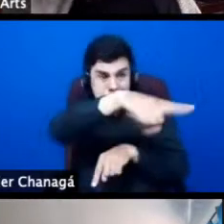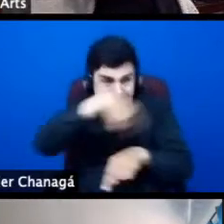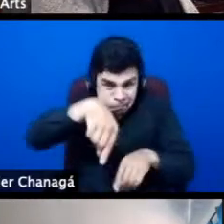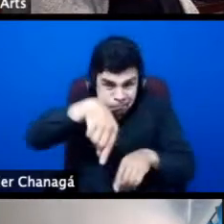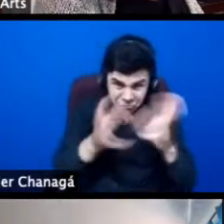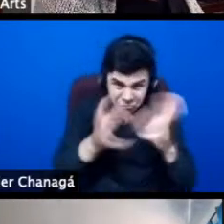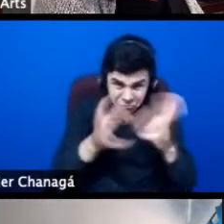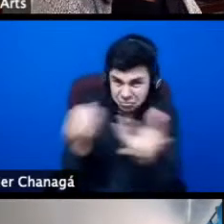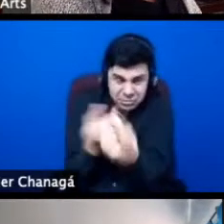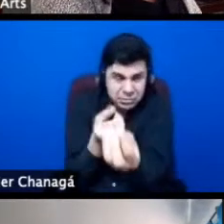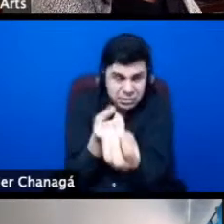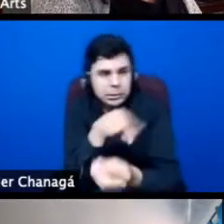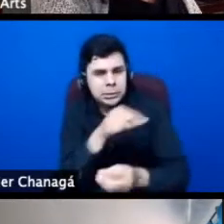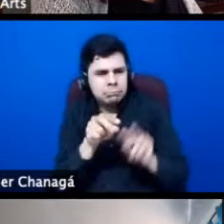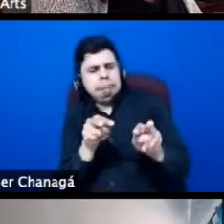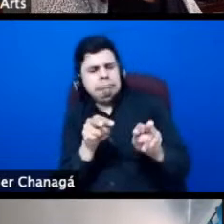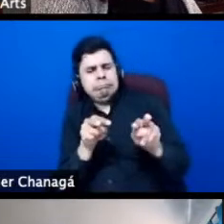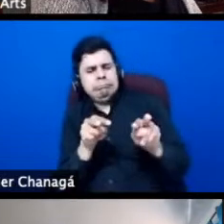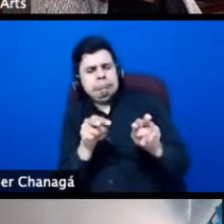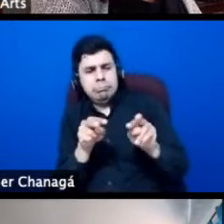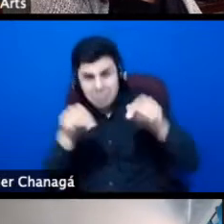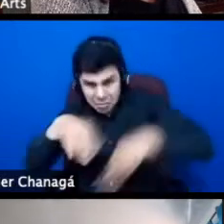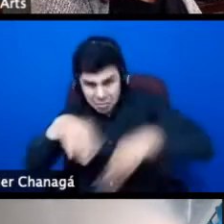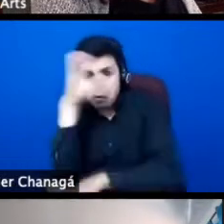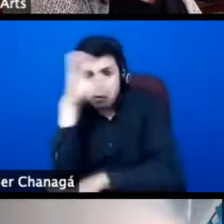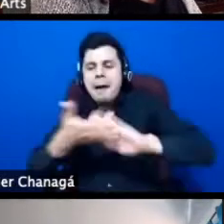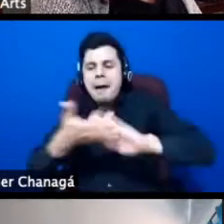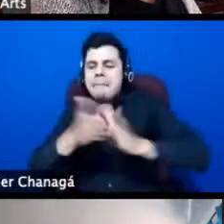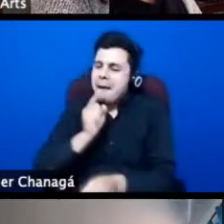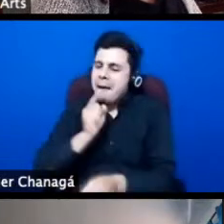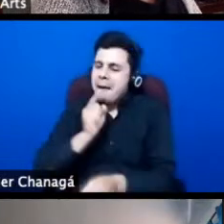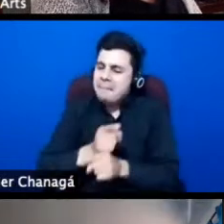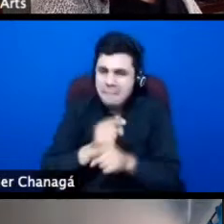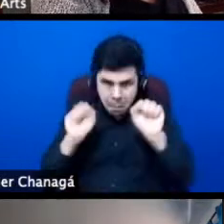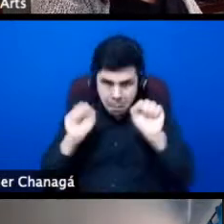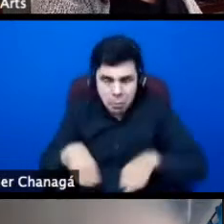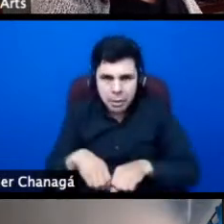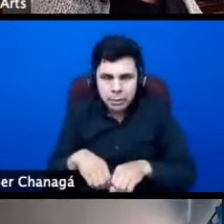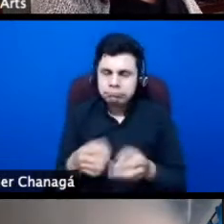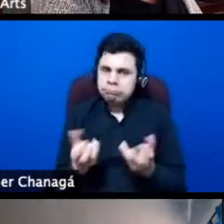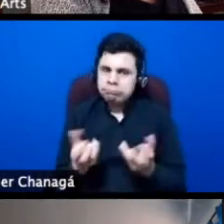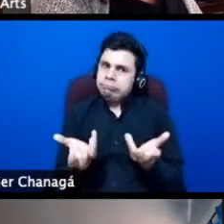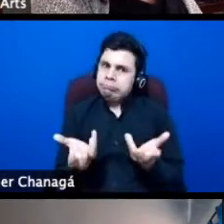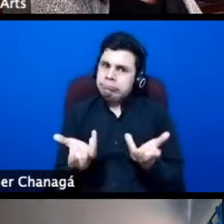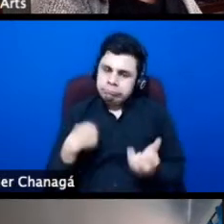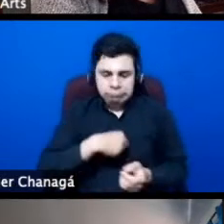utopía. Pero por eso creemos que a través de las artes nosotros estamos